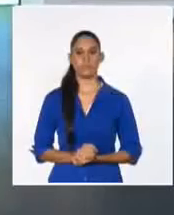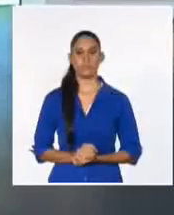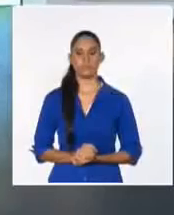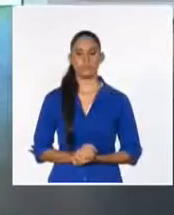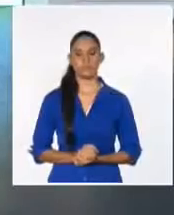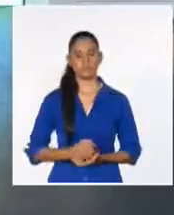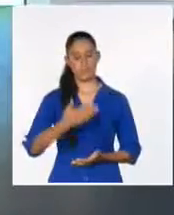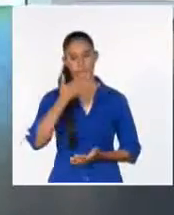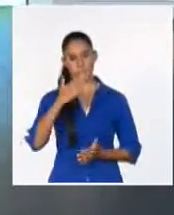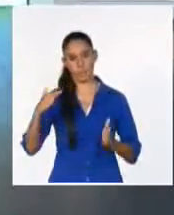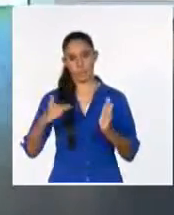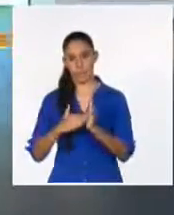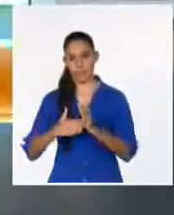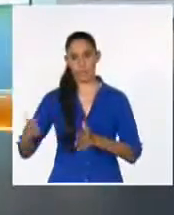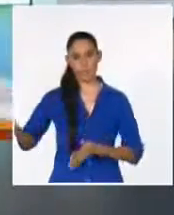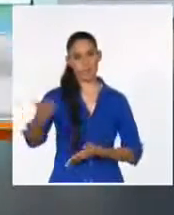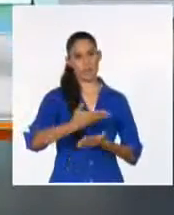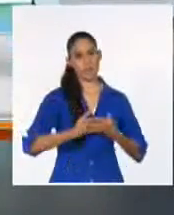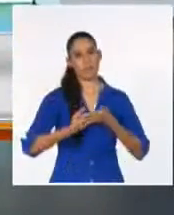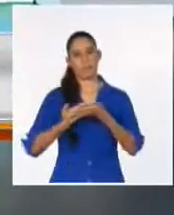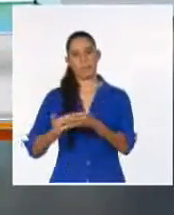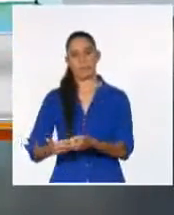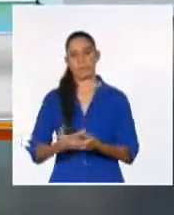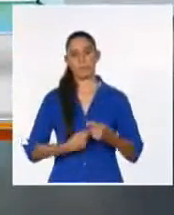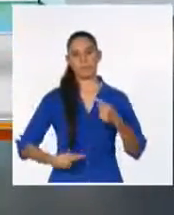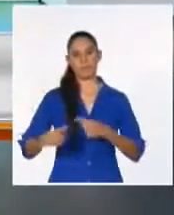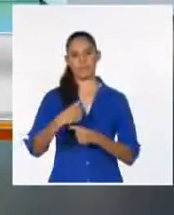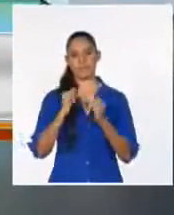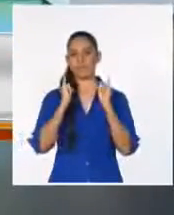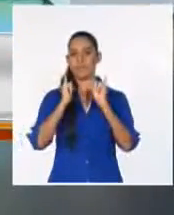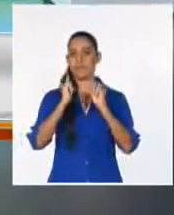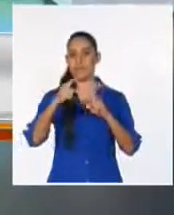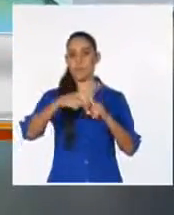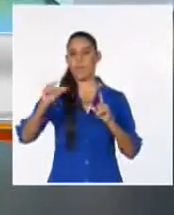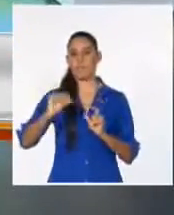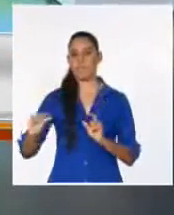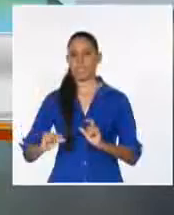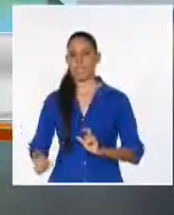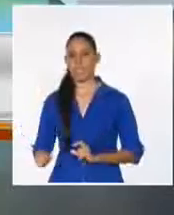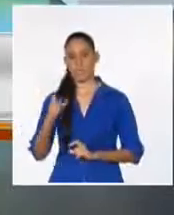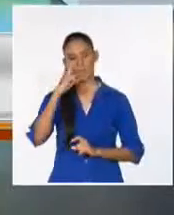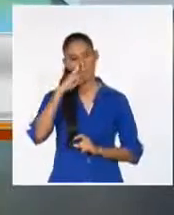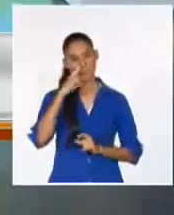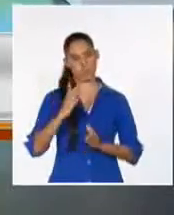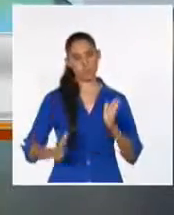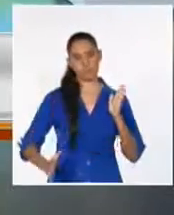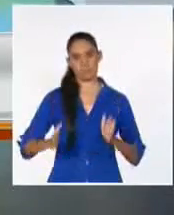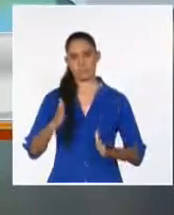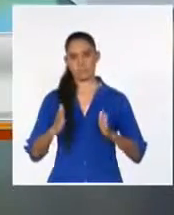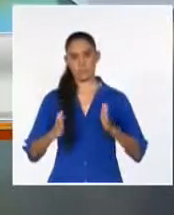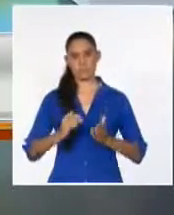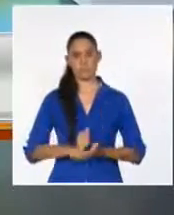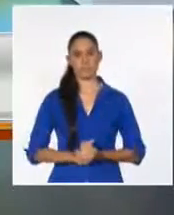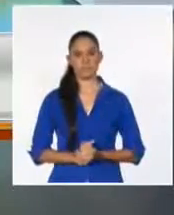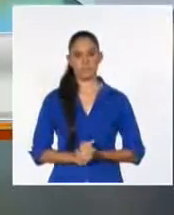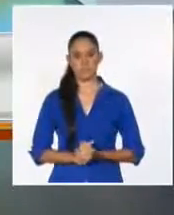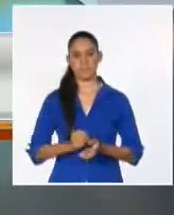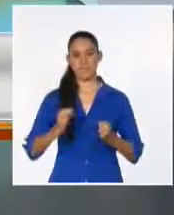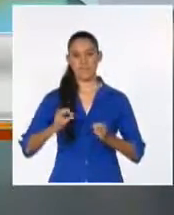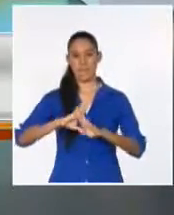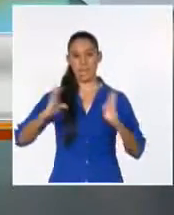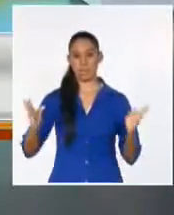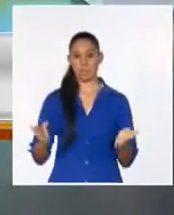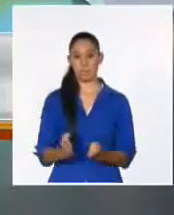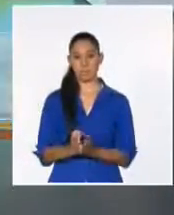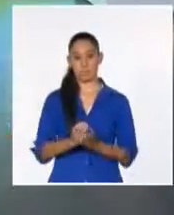Buenas tardes, les propongo un acercamiento a los principales temas que marcan la agenda noticiosa de la jornada y tal y como va el mundo, pues la guerra